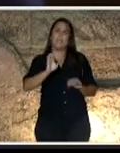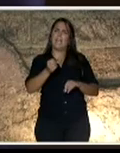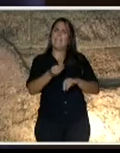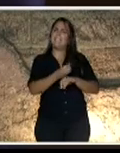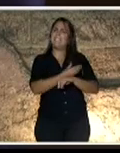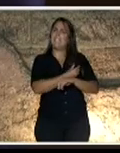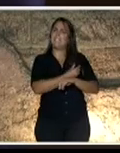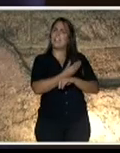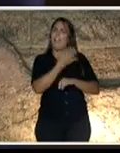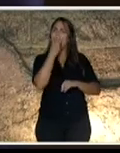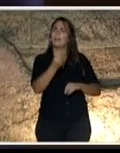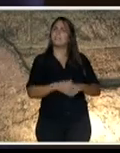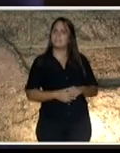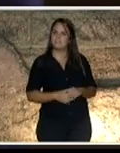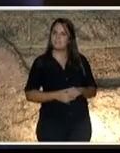alta velocidad?